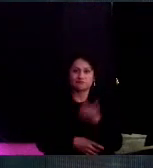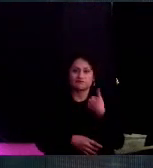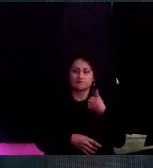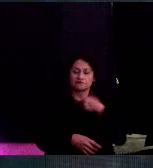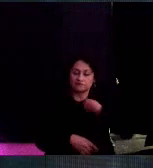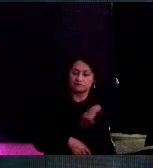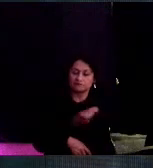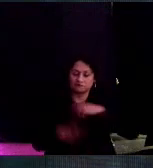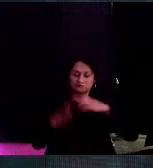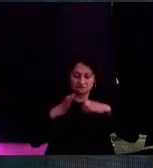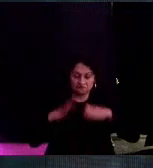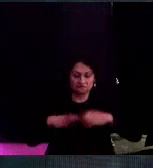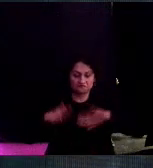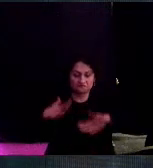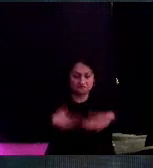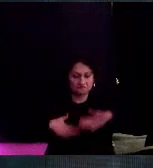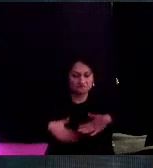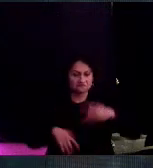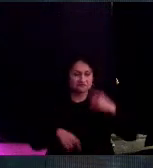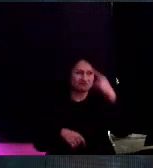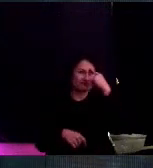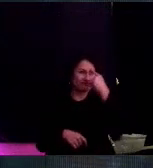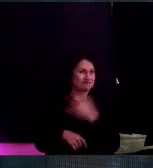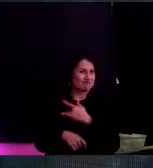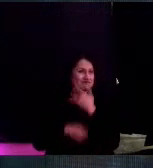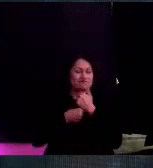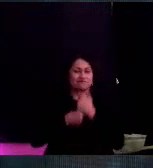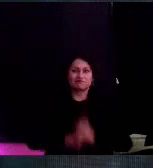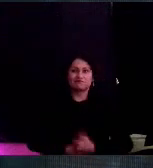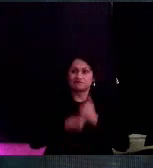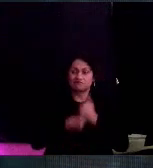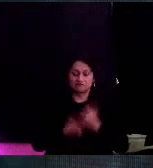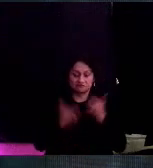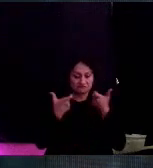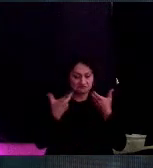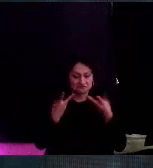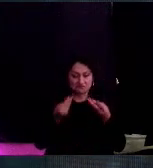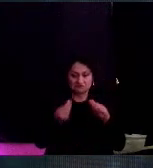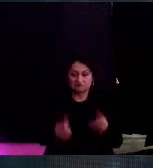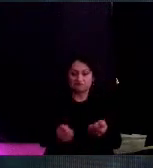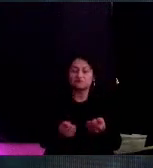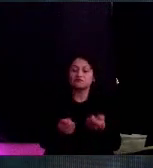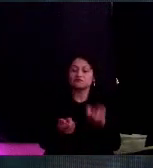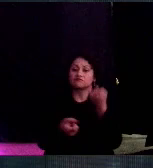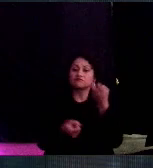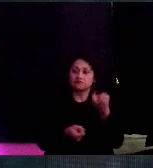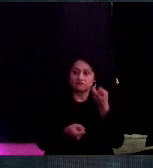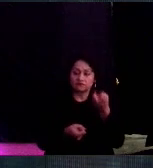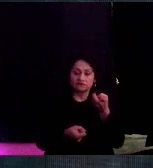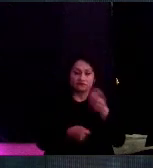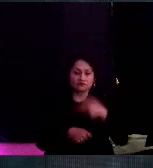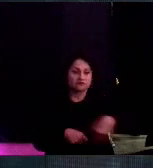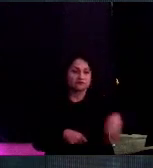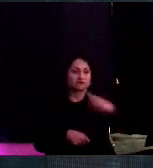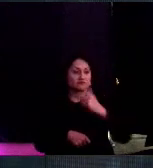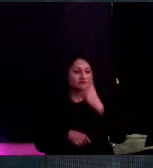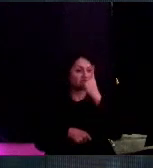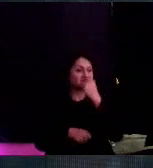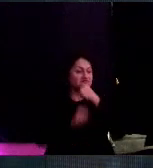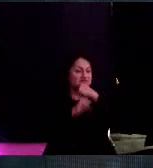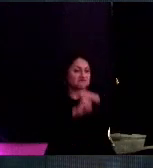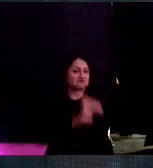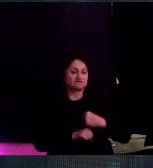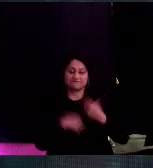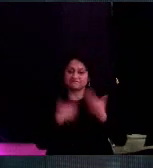desgaste físico, emocional, económico, en el que nos sumergen las autoridades, pues